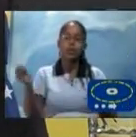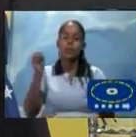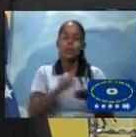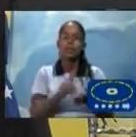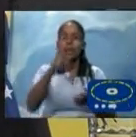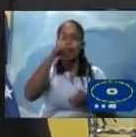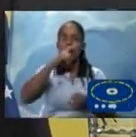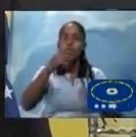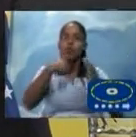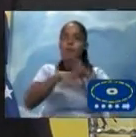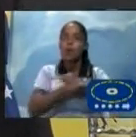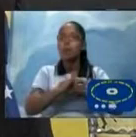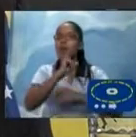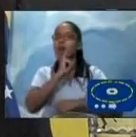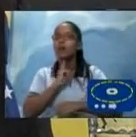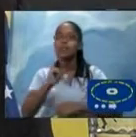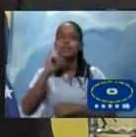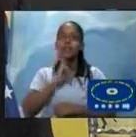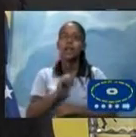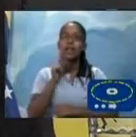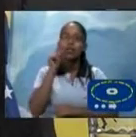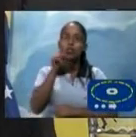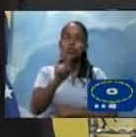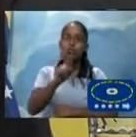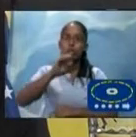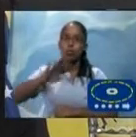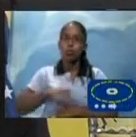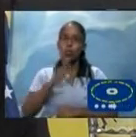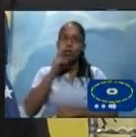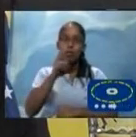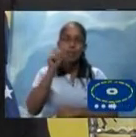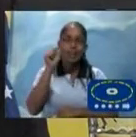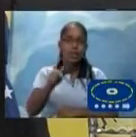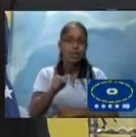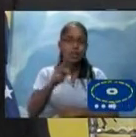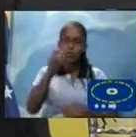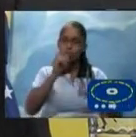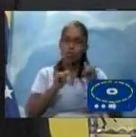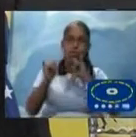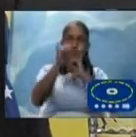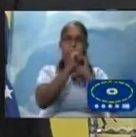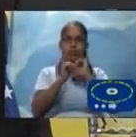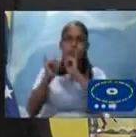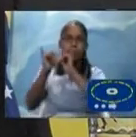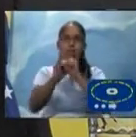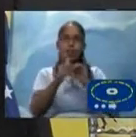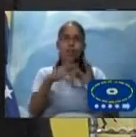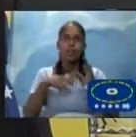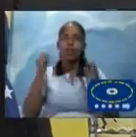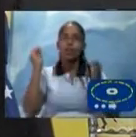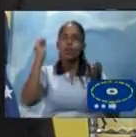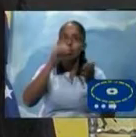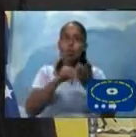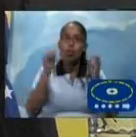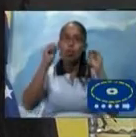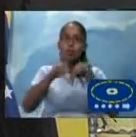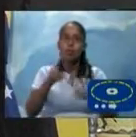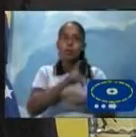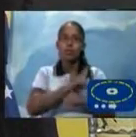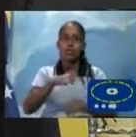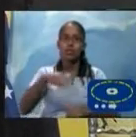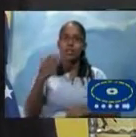año vamos a Israel y usted puede ver en esos videos la confirmación de